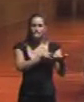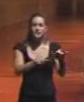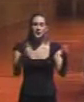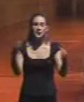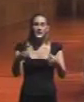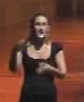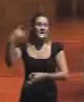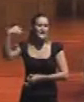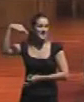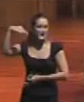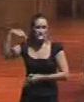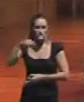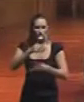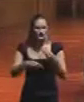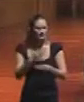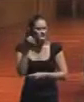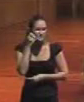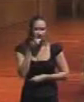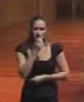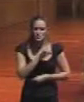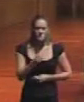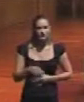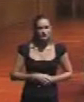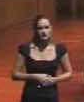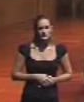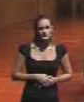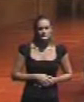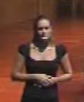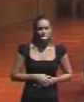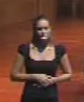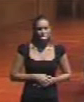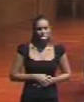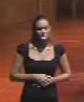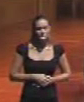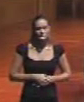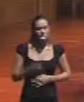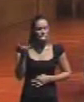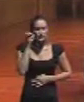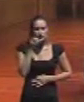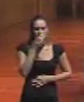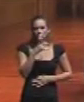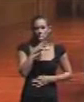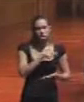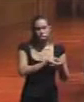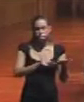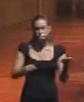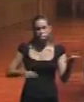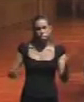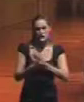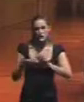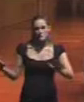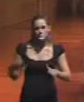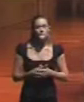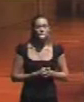del rector al claustro. Se aprobó la normativa para la creación y elección de la Comisión Delegada de Claustro para la adaptación de los estatutos de la universidad.